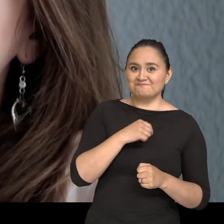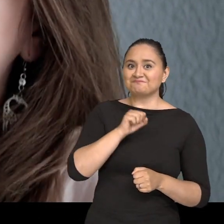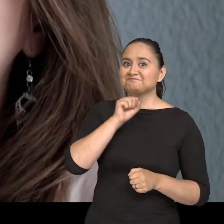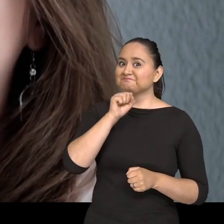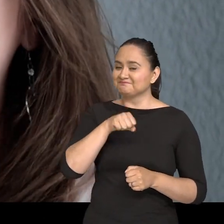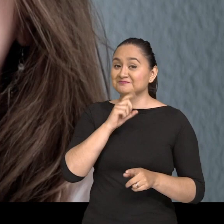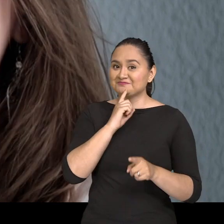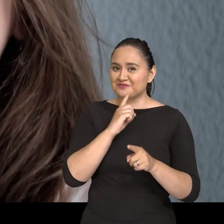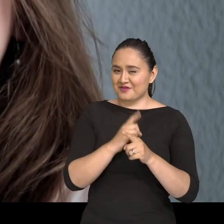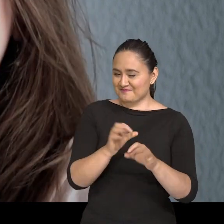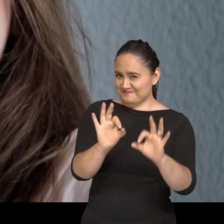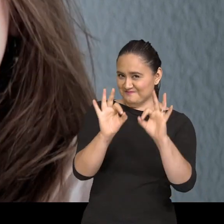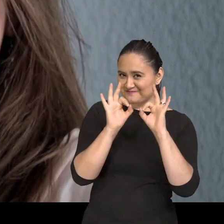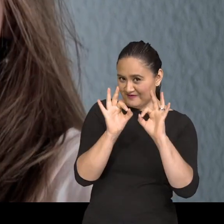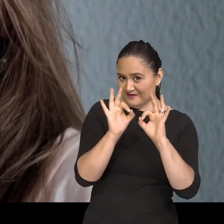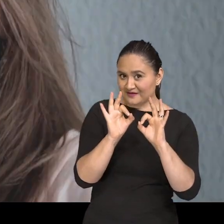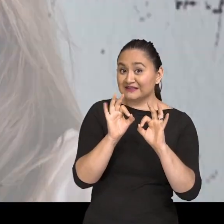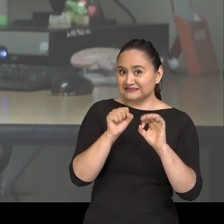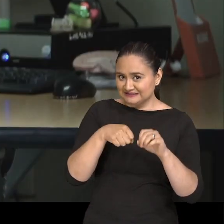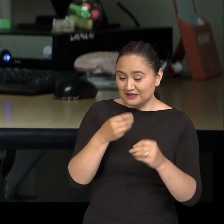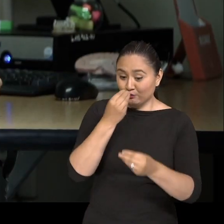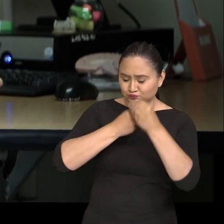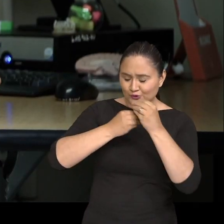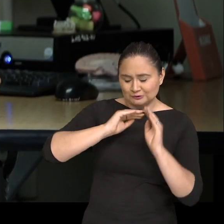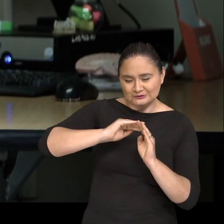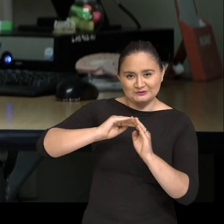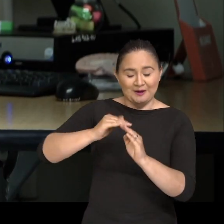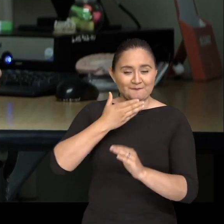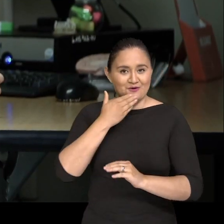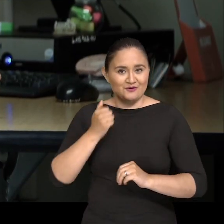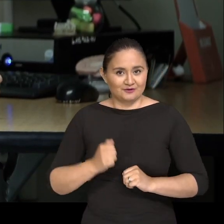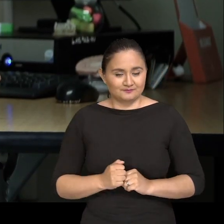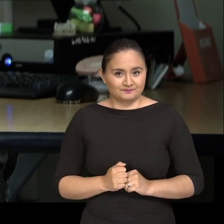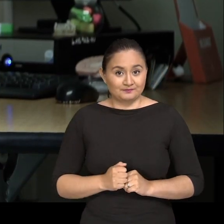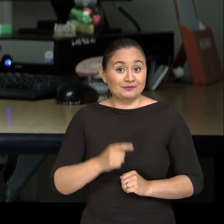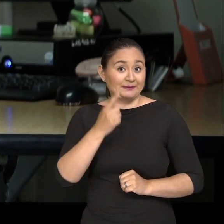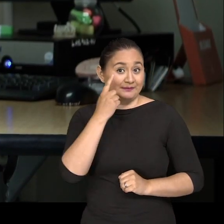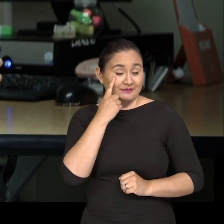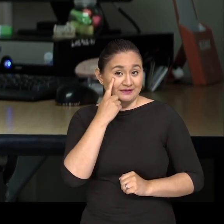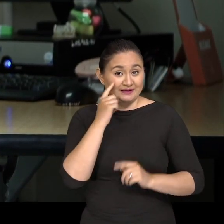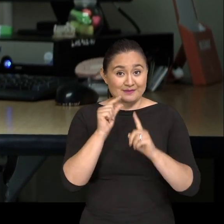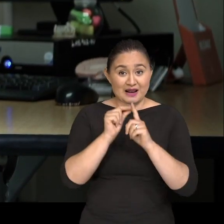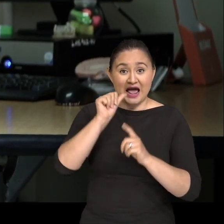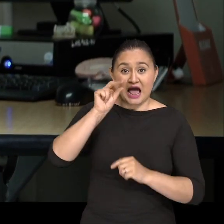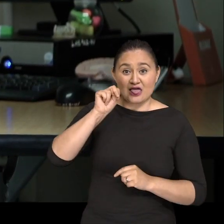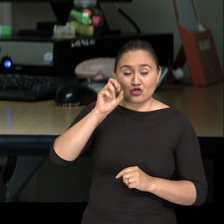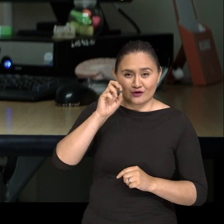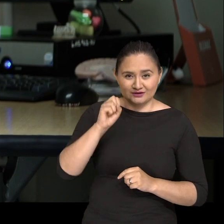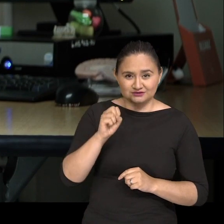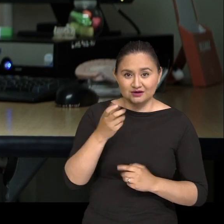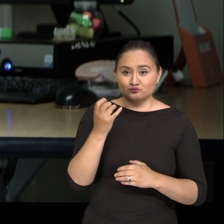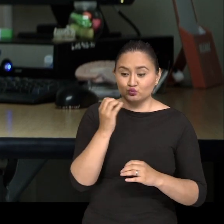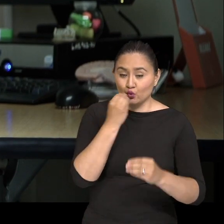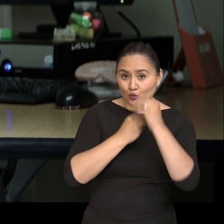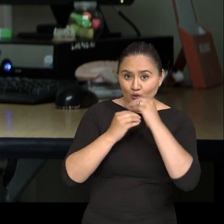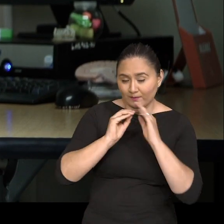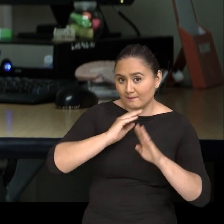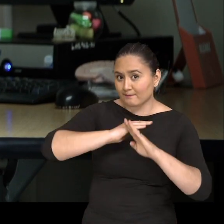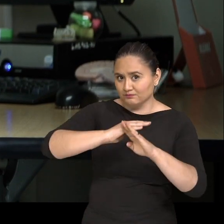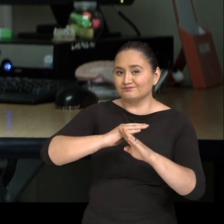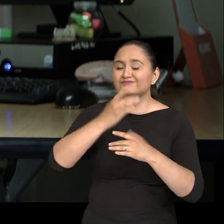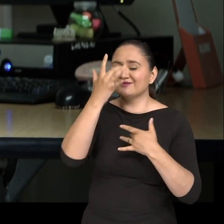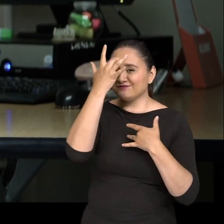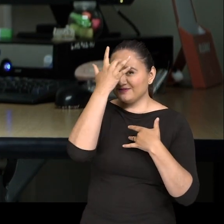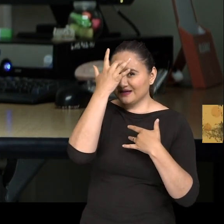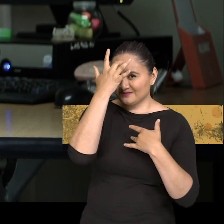decía genial está funcionando la anorexia como síntoma puede corresponder a cualquier otra enfermedad de tipo clínico